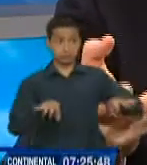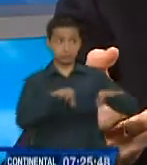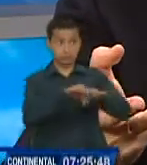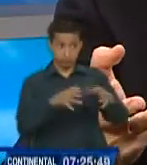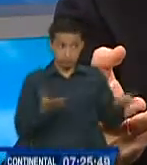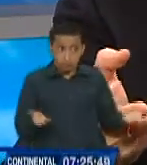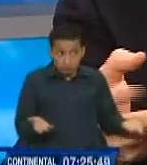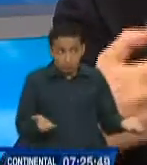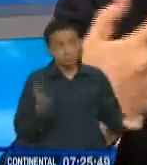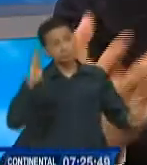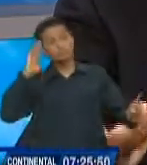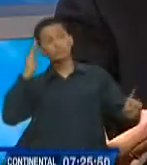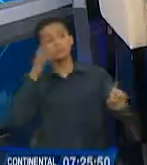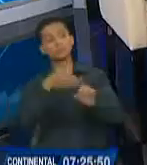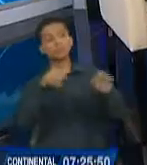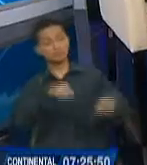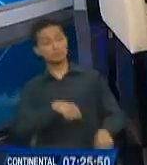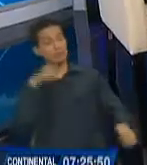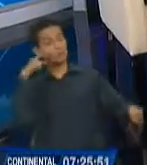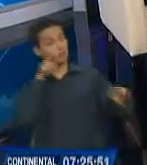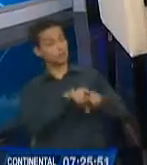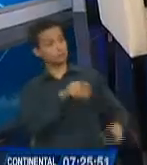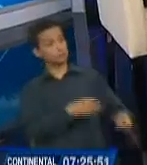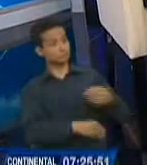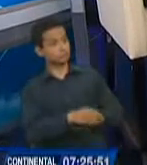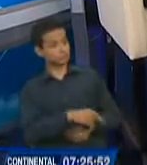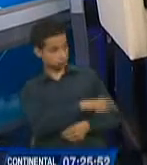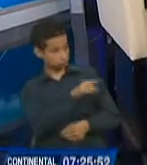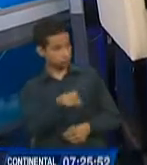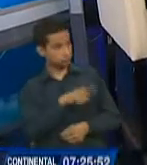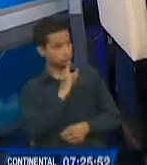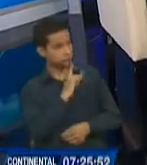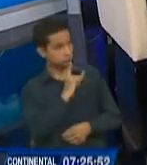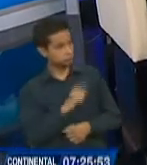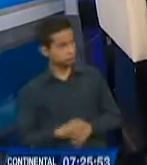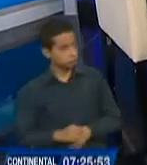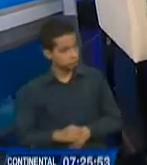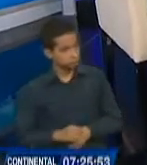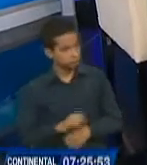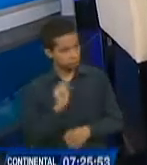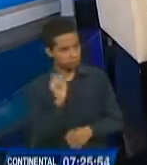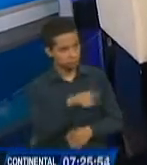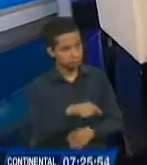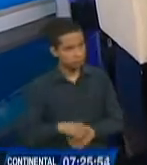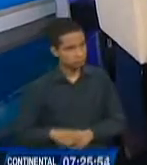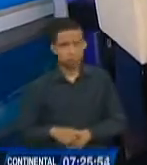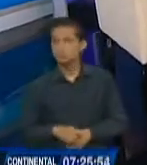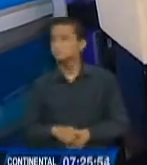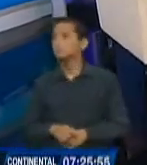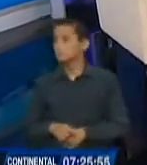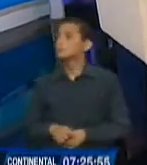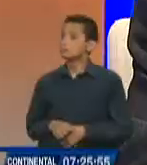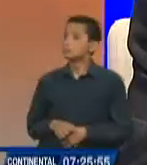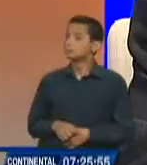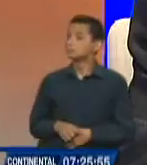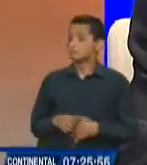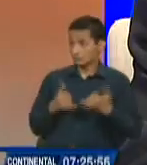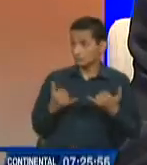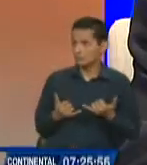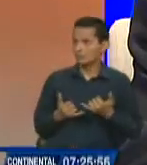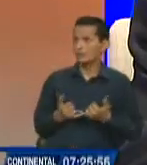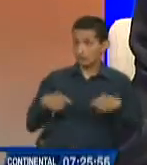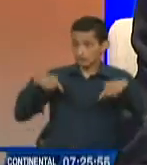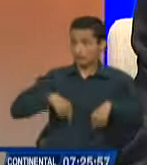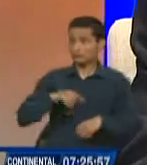¿Se apunta a llegar a un acuerdo comercial con ellos? Mire que es importante cómo se han incrementado las exportaciones hacia los Estados Unidos,